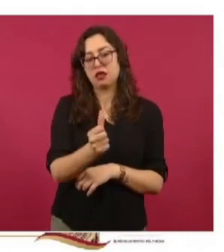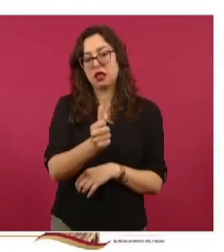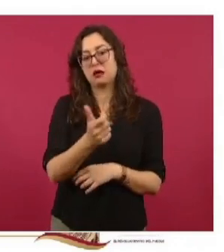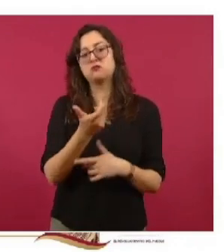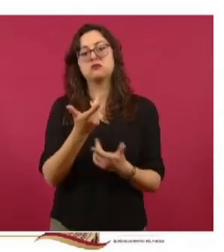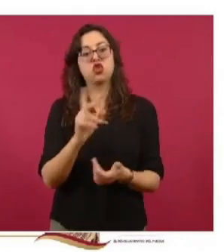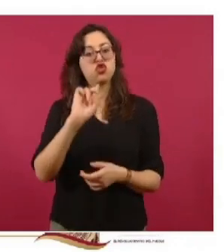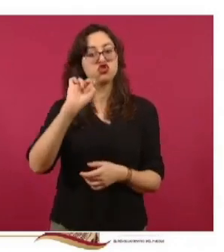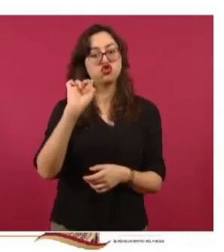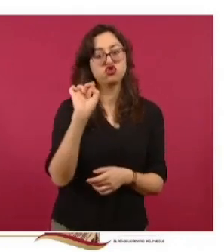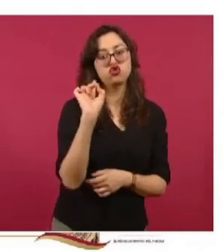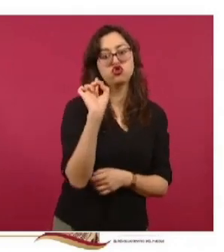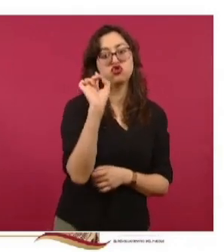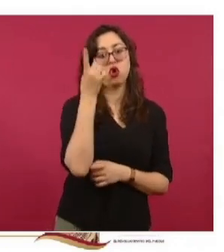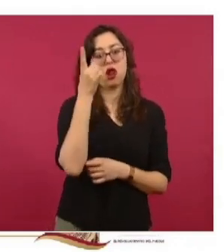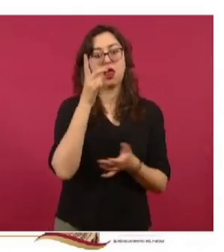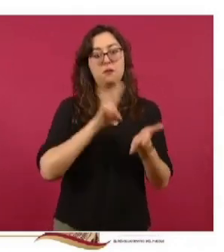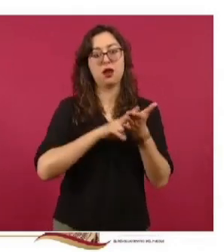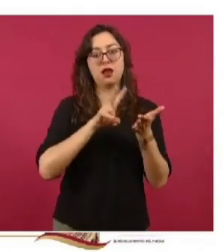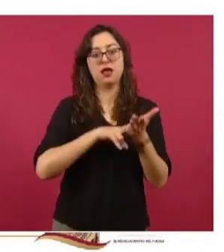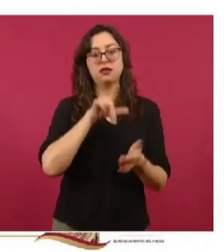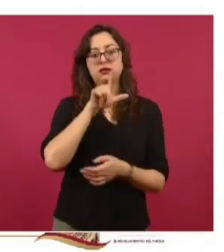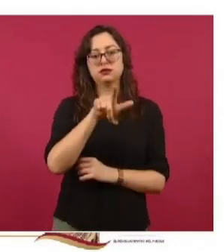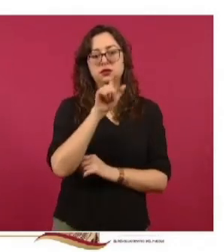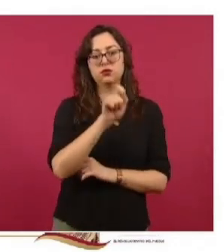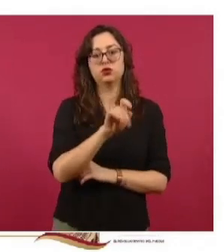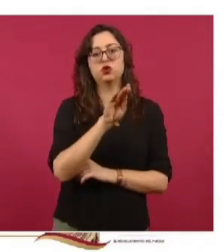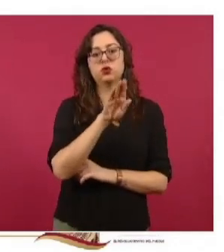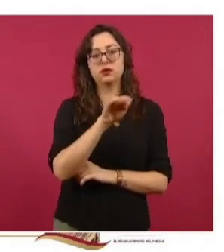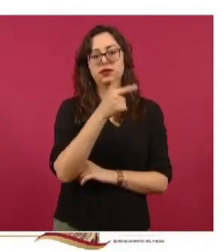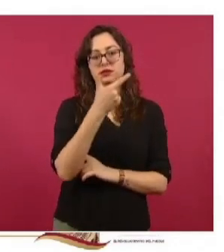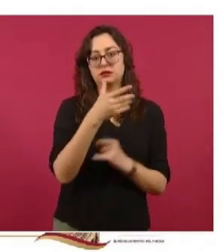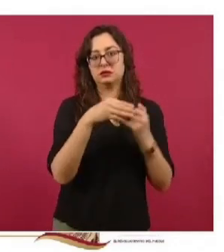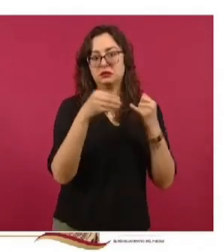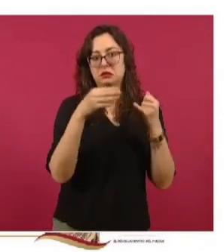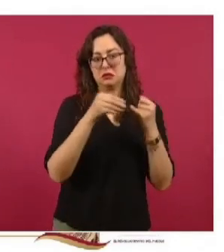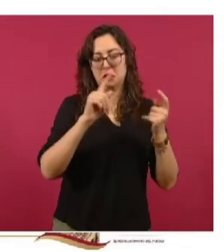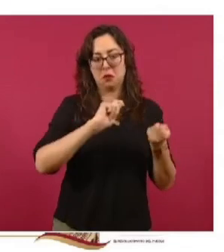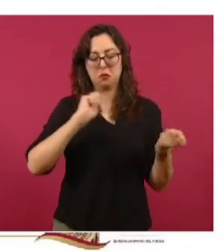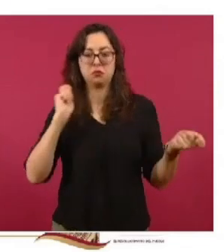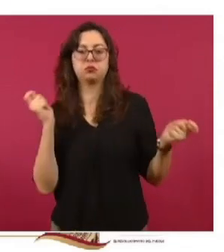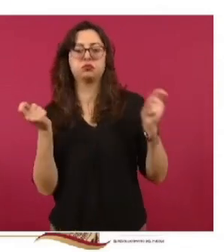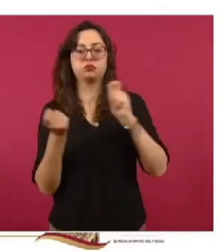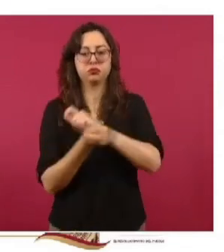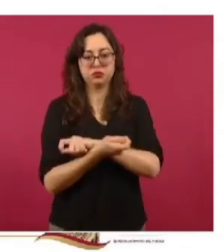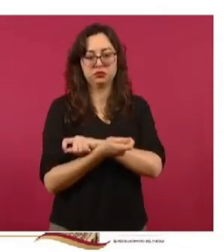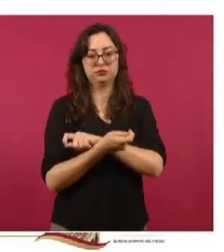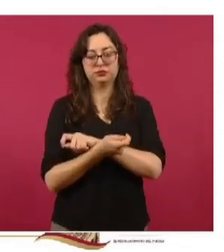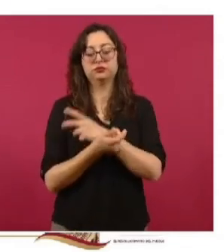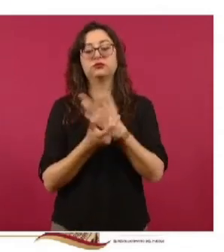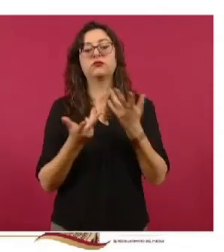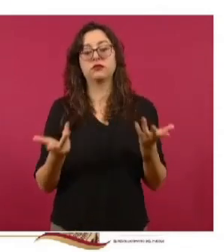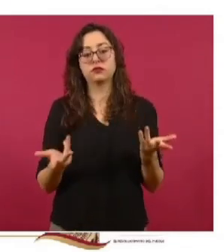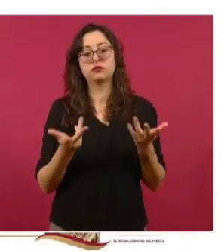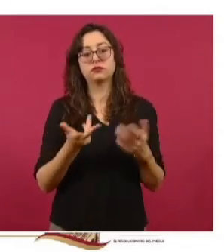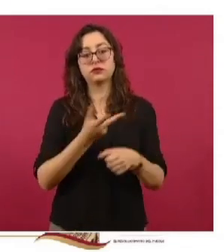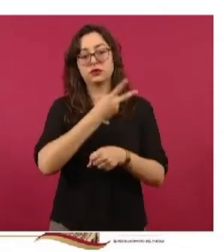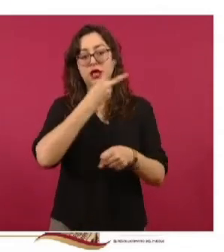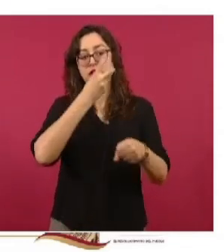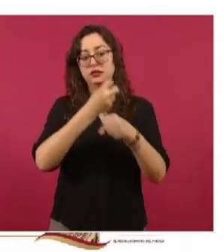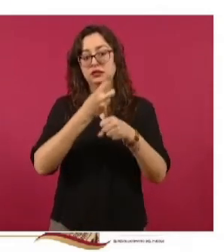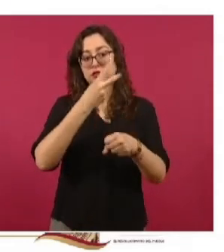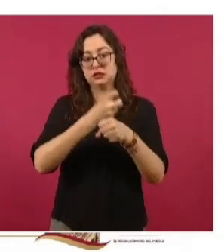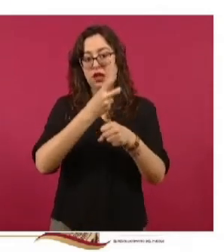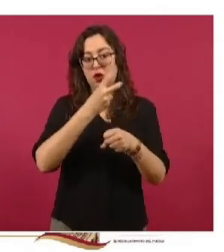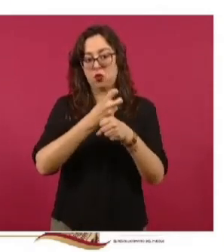97 centavos. El segundo lugar, que conviene cuando van a enviar más de mil dólares, allá nuestras